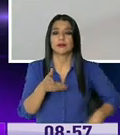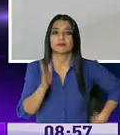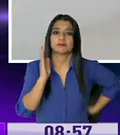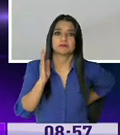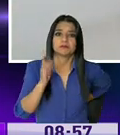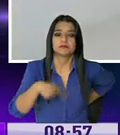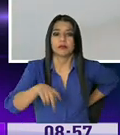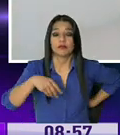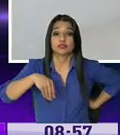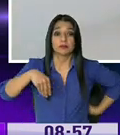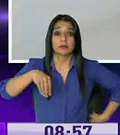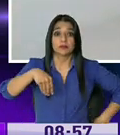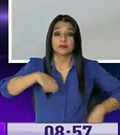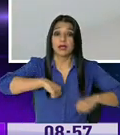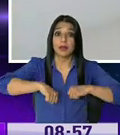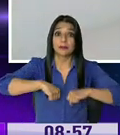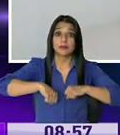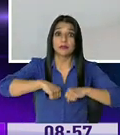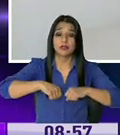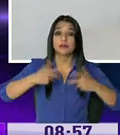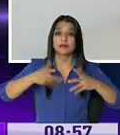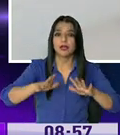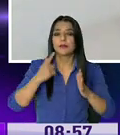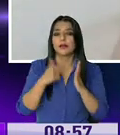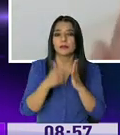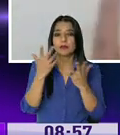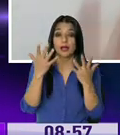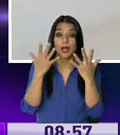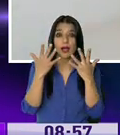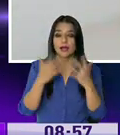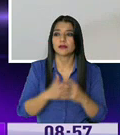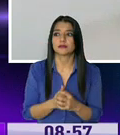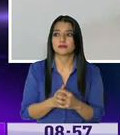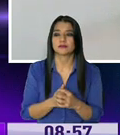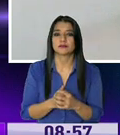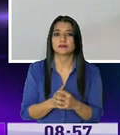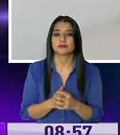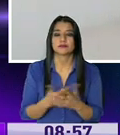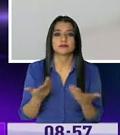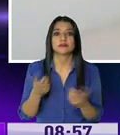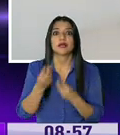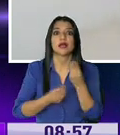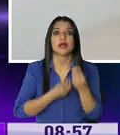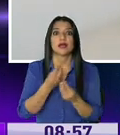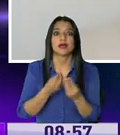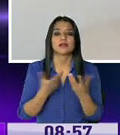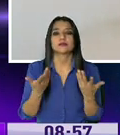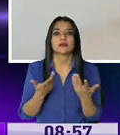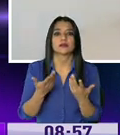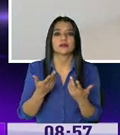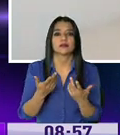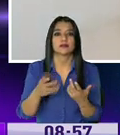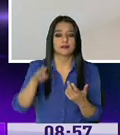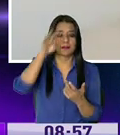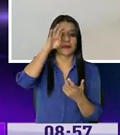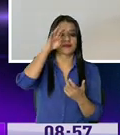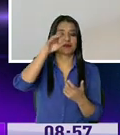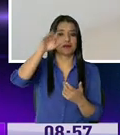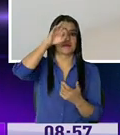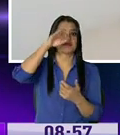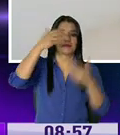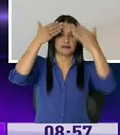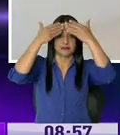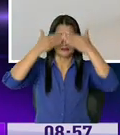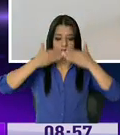el supermercado algún trámite, ya, digamos que te vas a tocar la cara, yo creo que ¡pum! Te tocas con la pantallita, entonces ya no te tocas. Normativa,